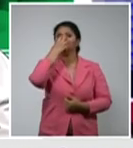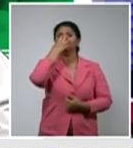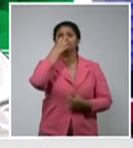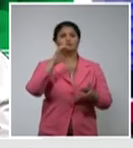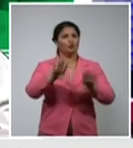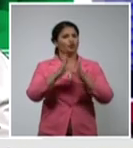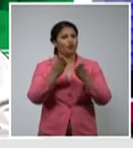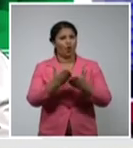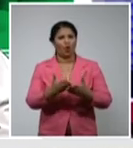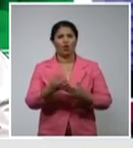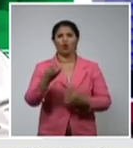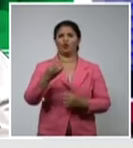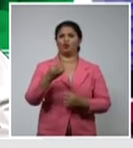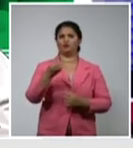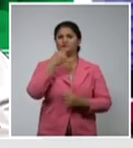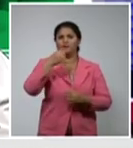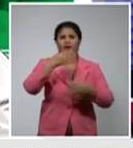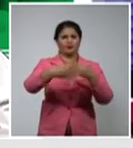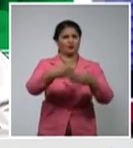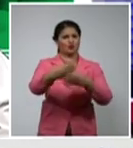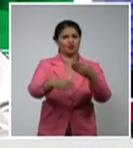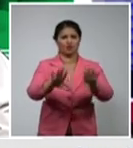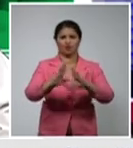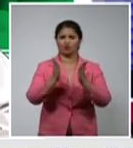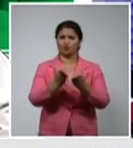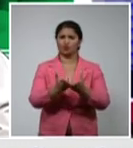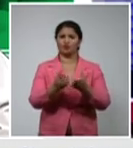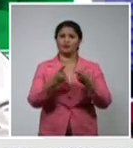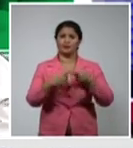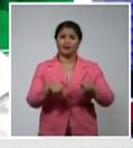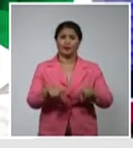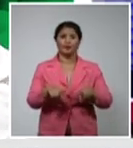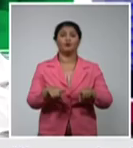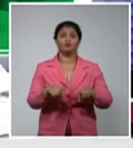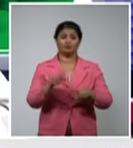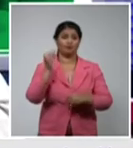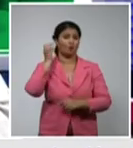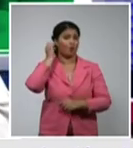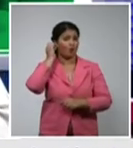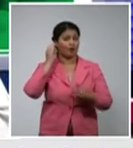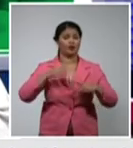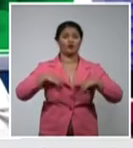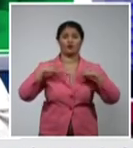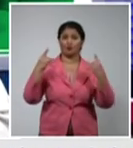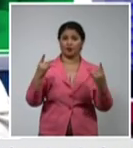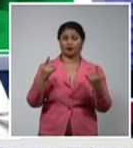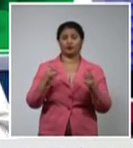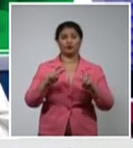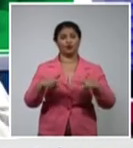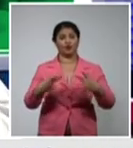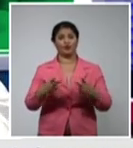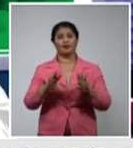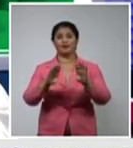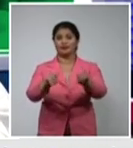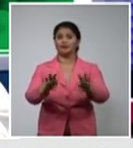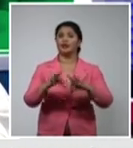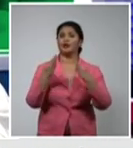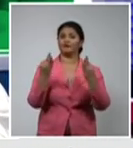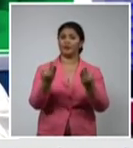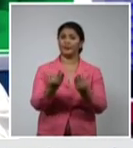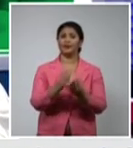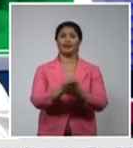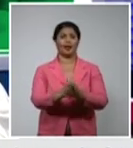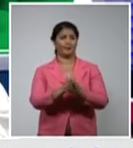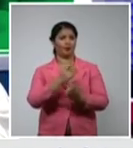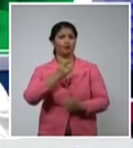Nuevamente lamentamos este fallecimiento, damos las condolencias a sus familiares y amistades. Con